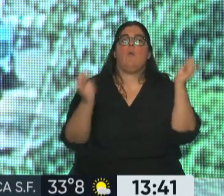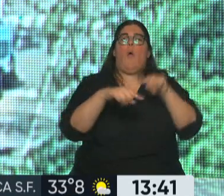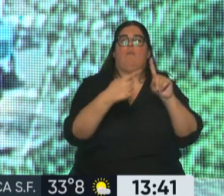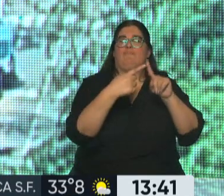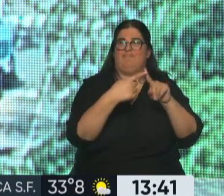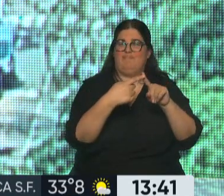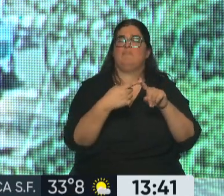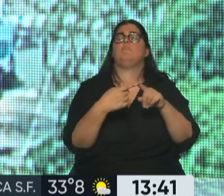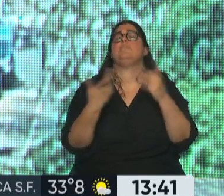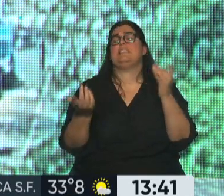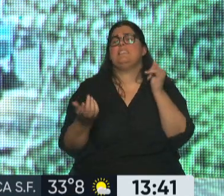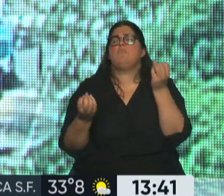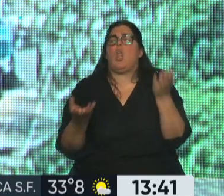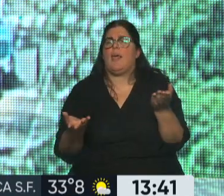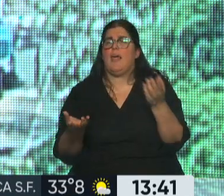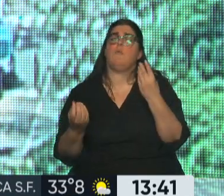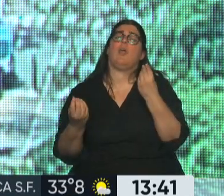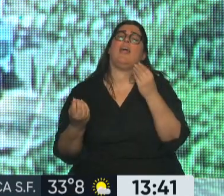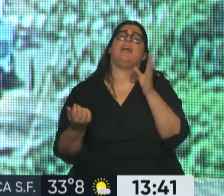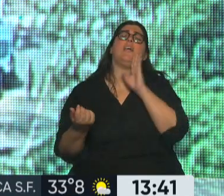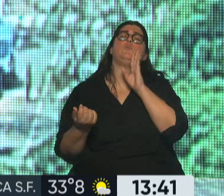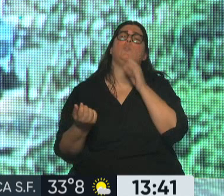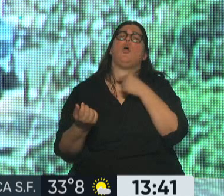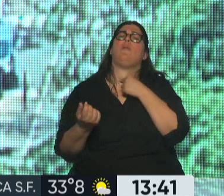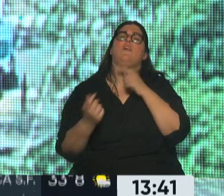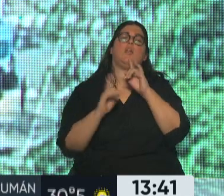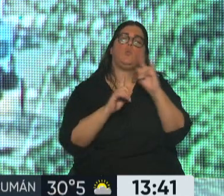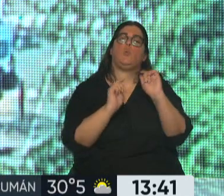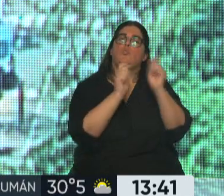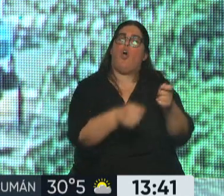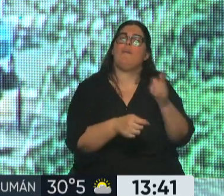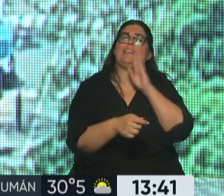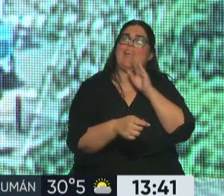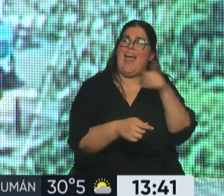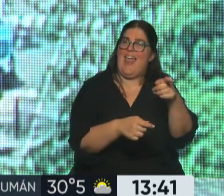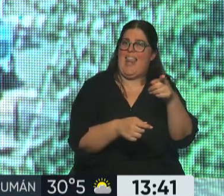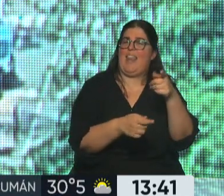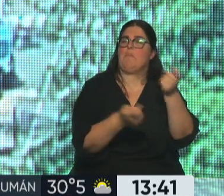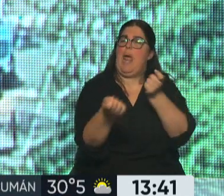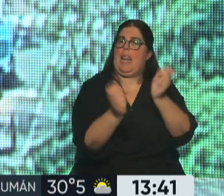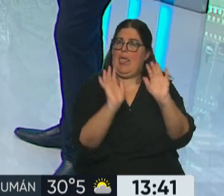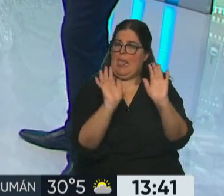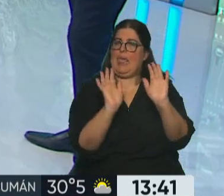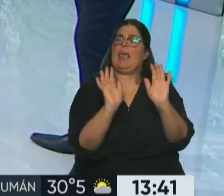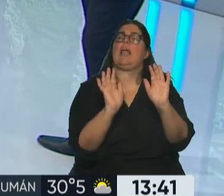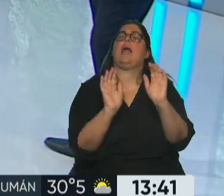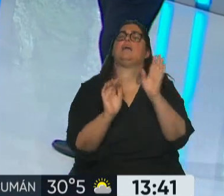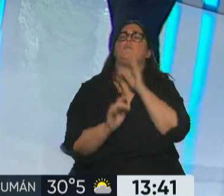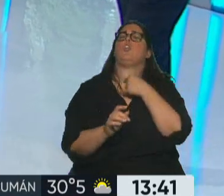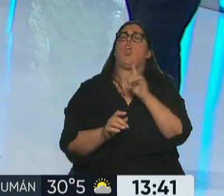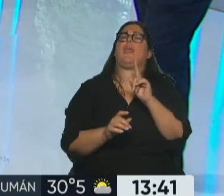delegar eh cierta política exterior en Israel y que no perder el control con digo mucho